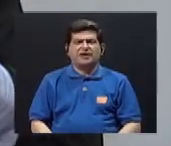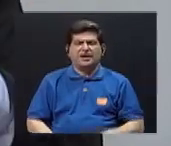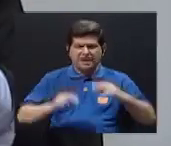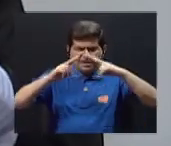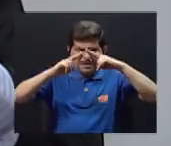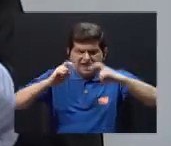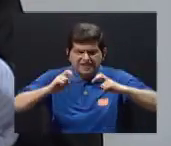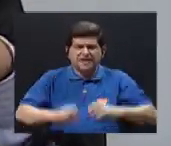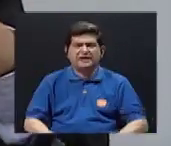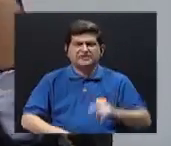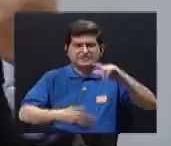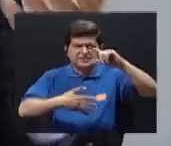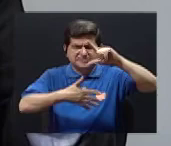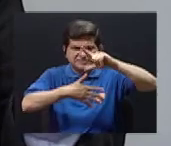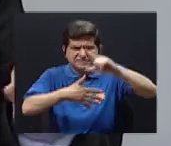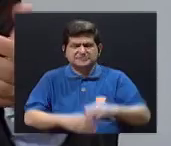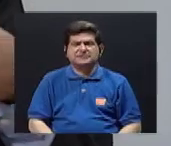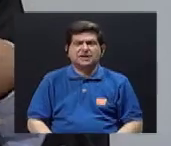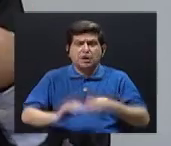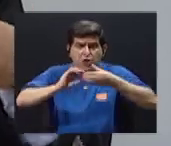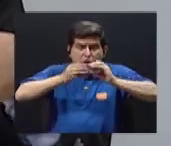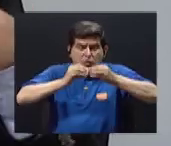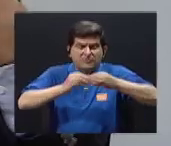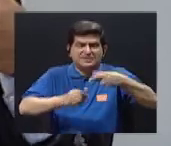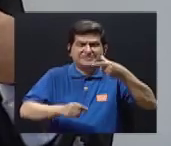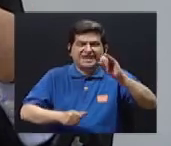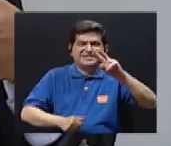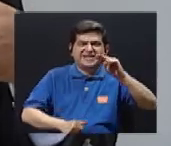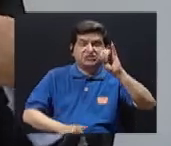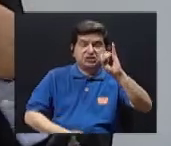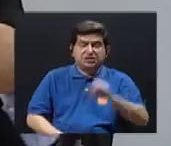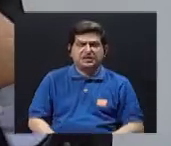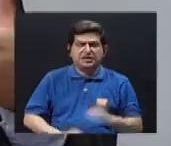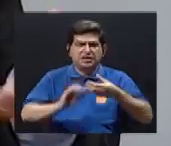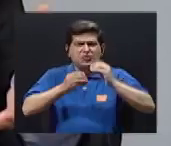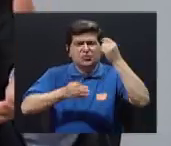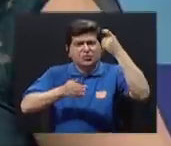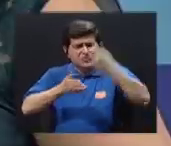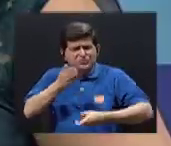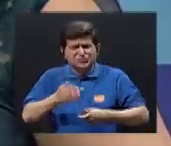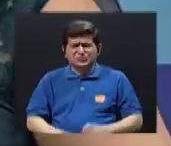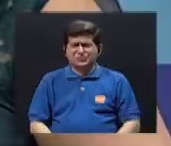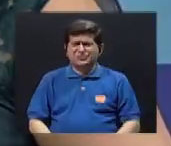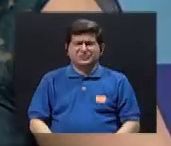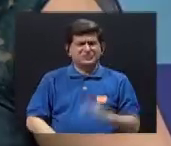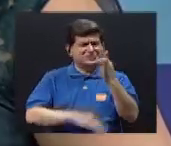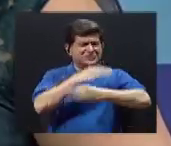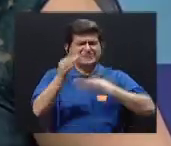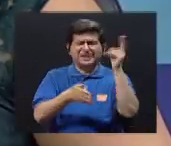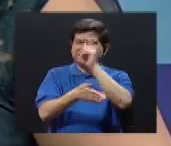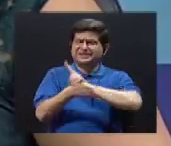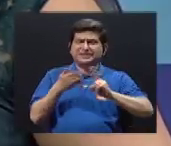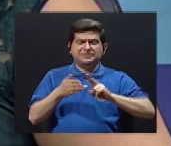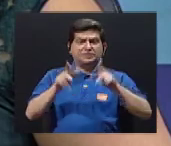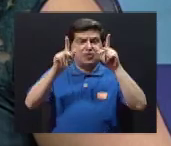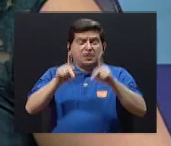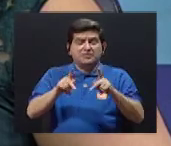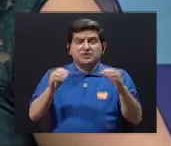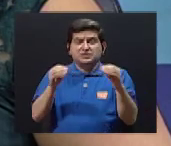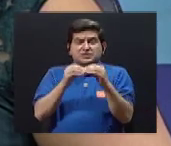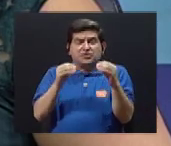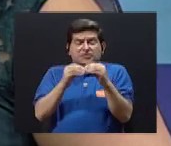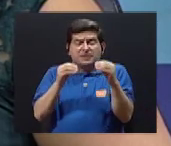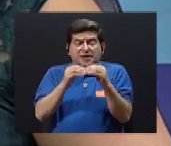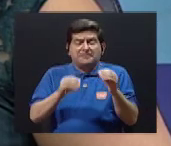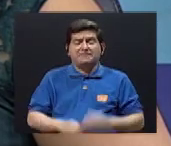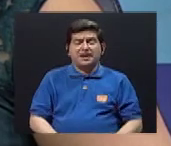de desarrollo humano, coeficiente Gini y algunas cosas Ajá. que son datos muy duros, muy académicos y que quizás para alguien mucho